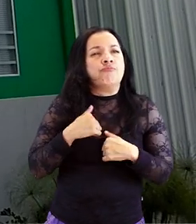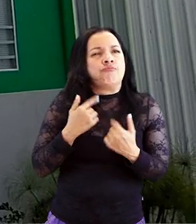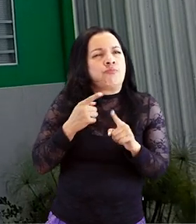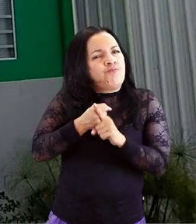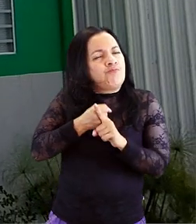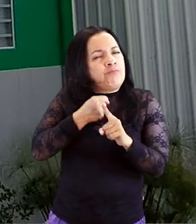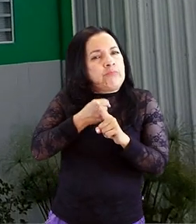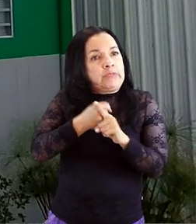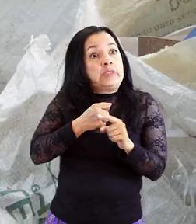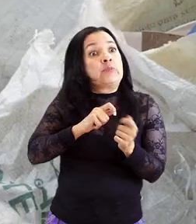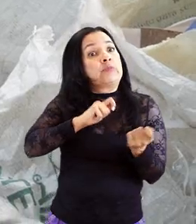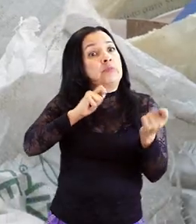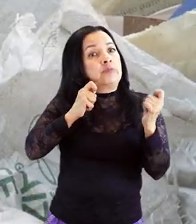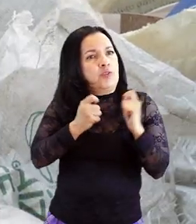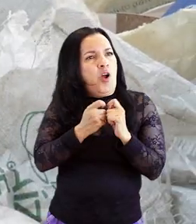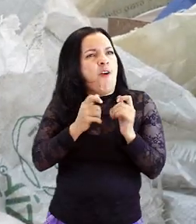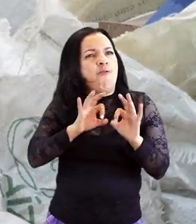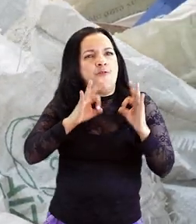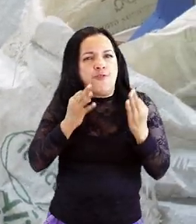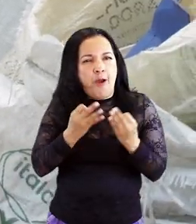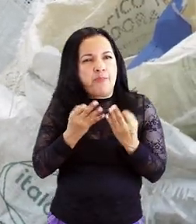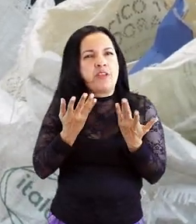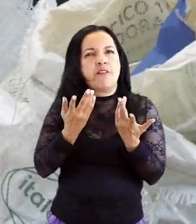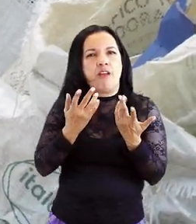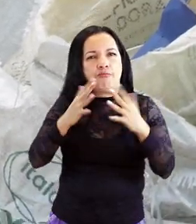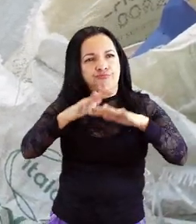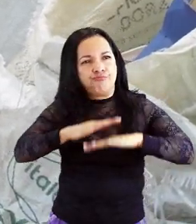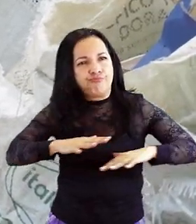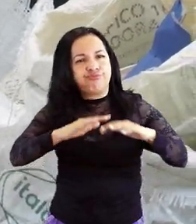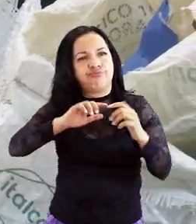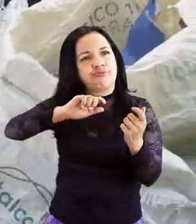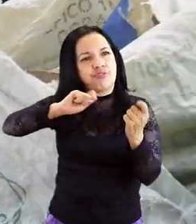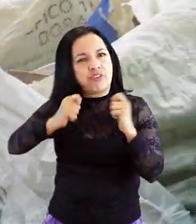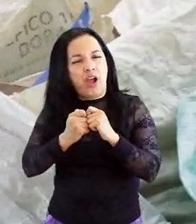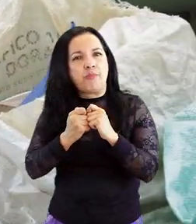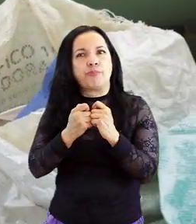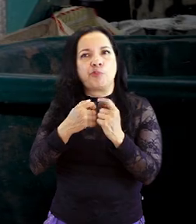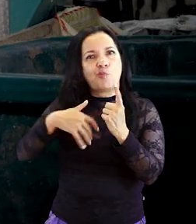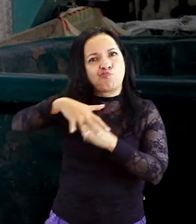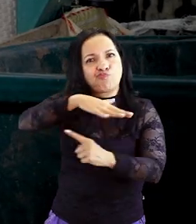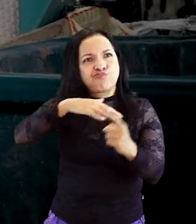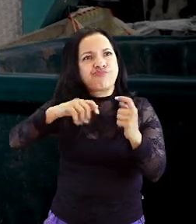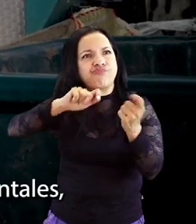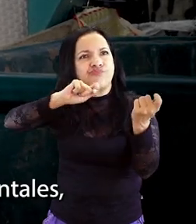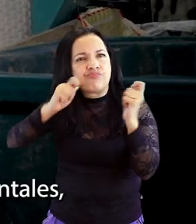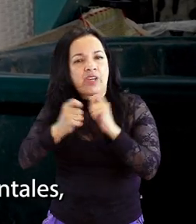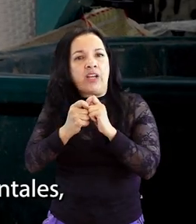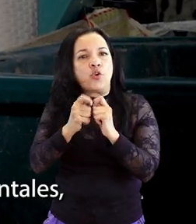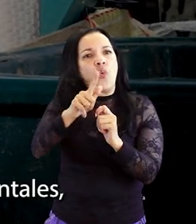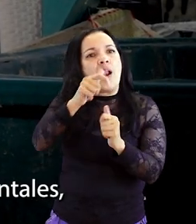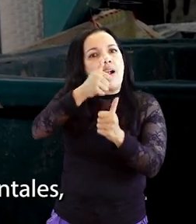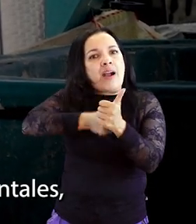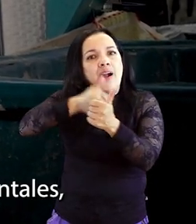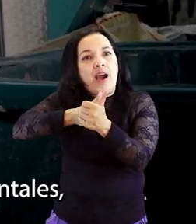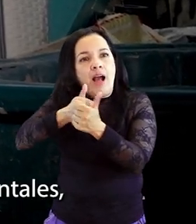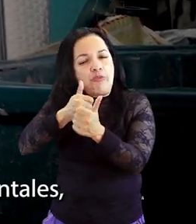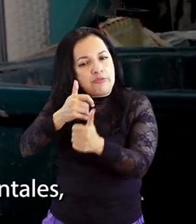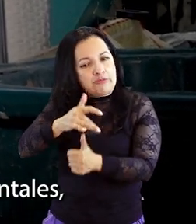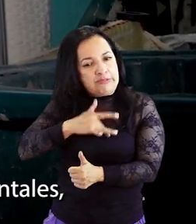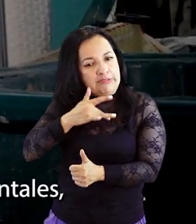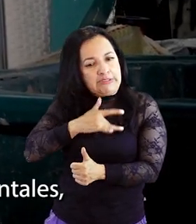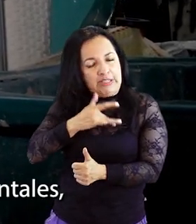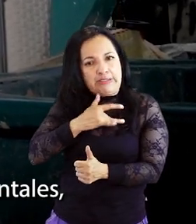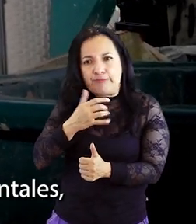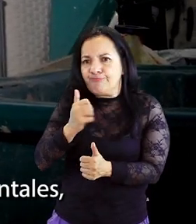actividades. Hemos generado un cambio en sus familias, en sus espacios, en sus entornos. Hemos logrado que cada uno de